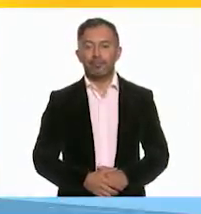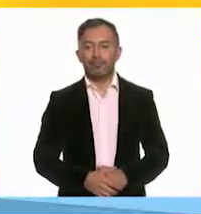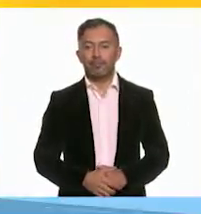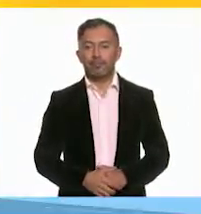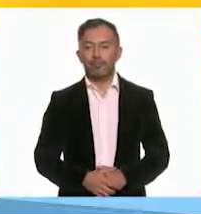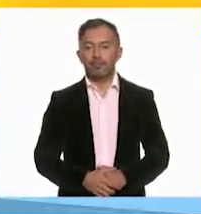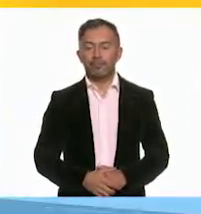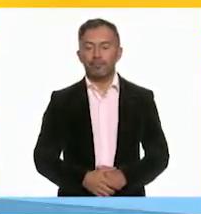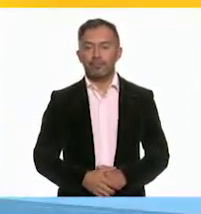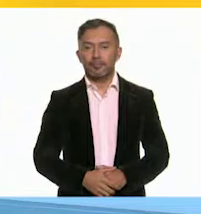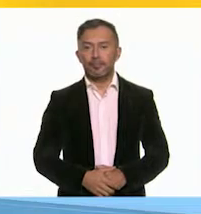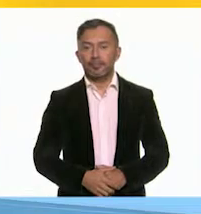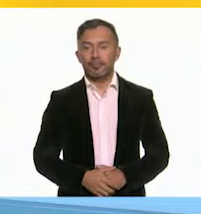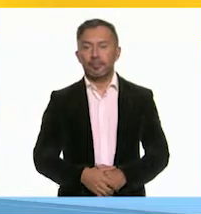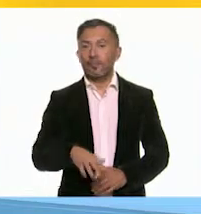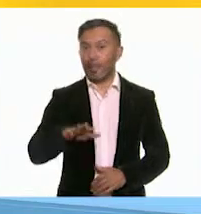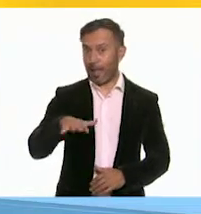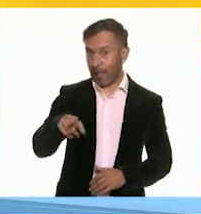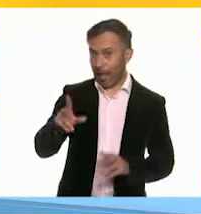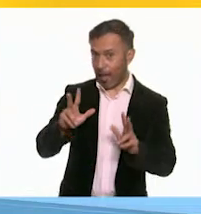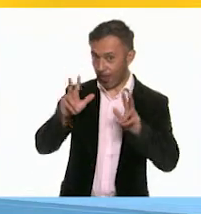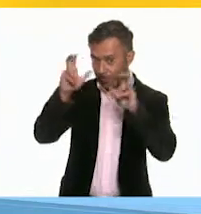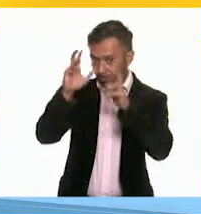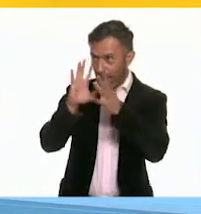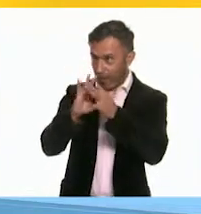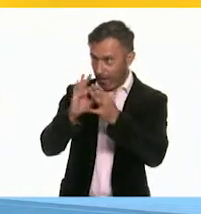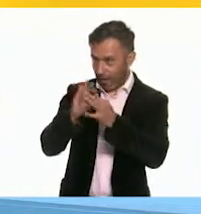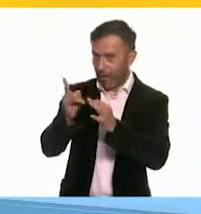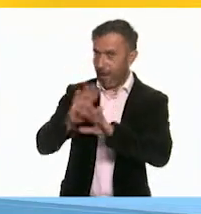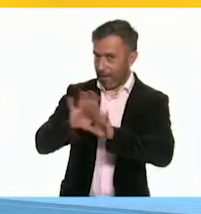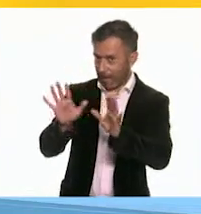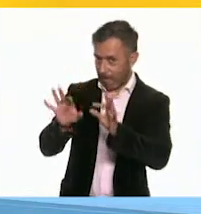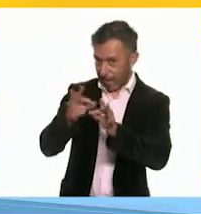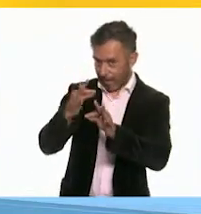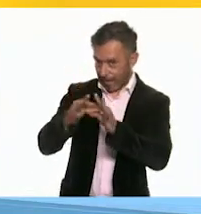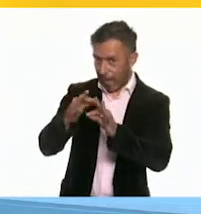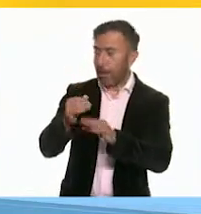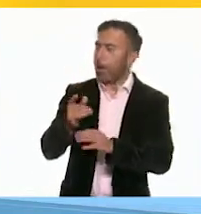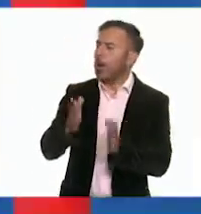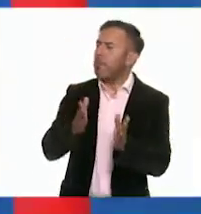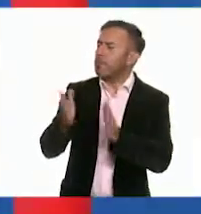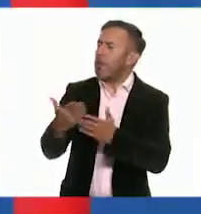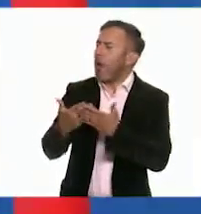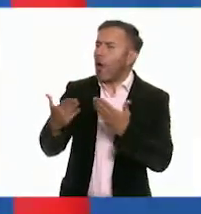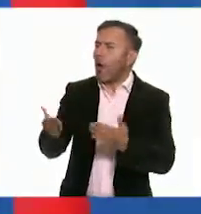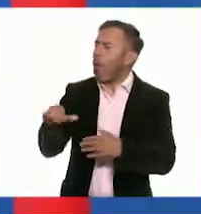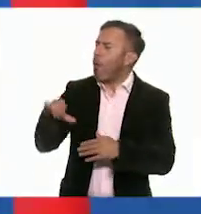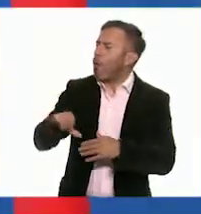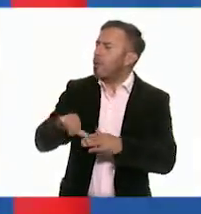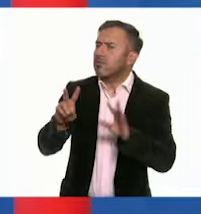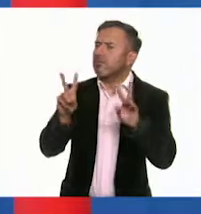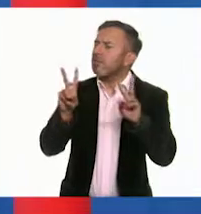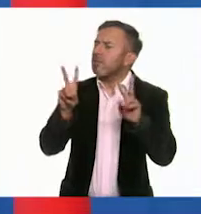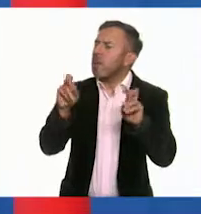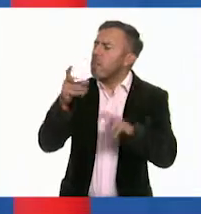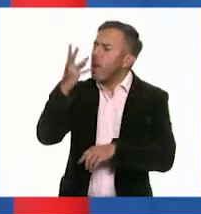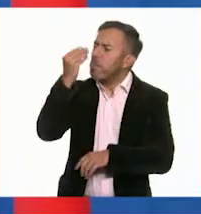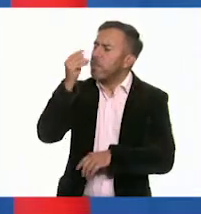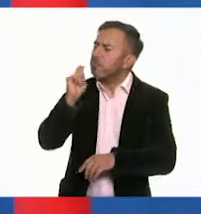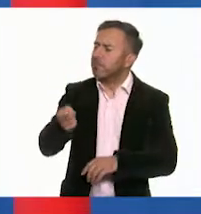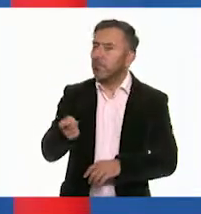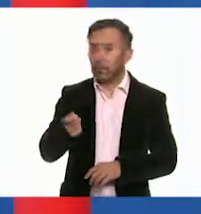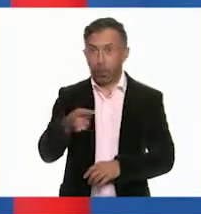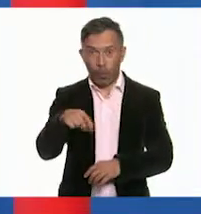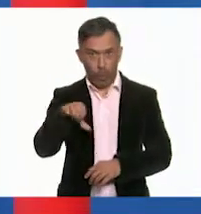Ahora sí, después de escuchar a Ajolisto, cuéntanos, maestra, ¿qué vamos a aprender el día de hoy? Hoy empezaremos a estudiar lo que